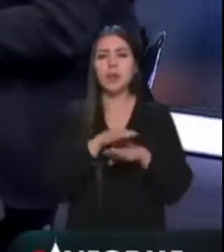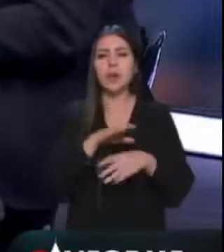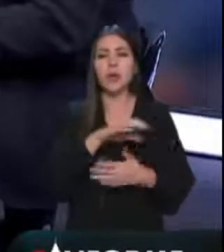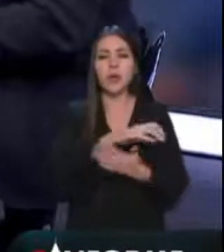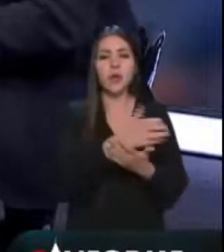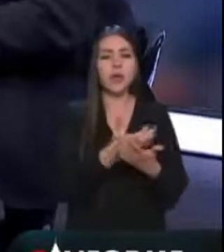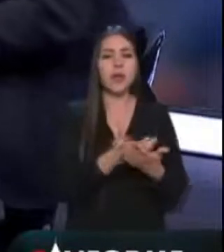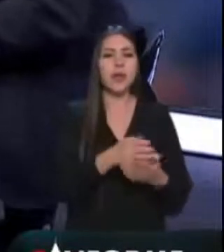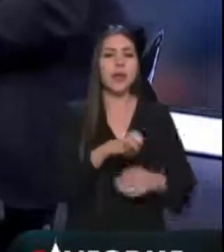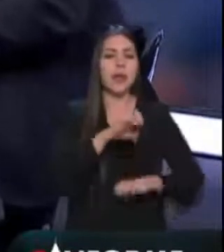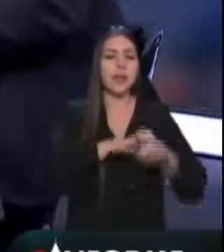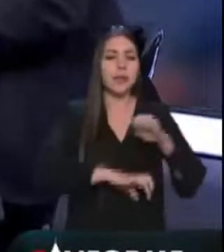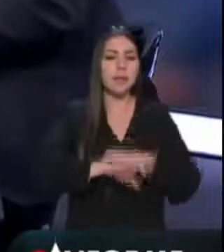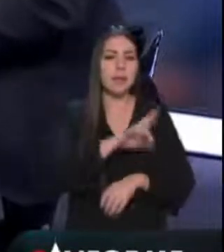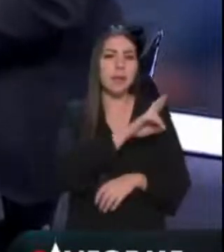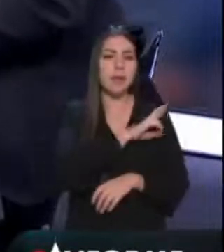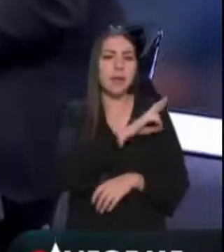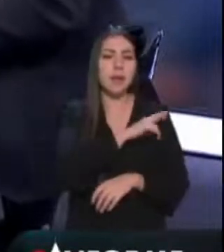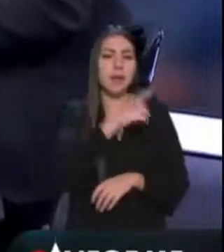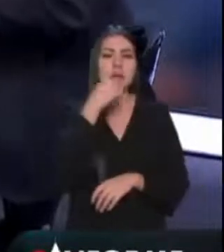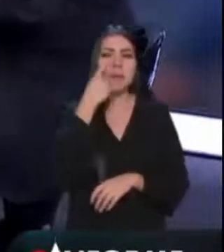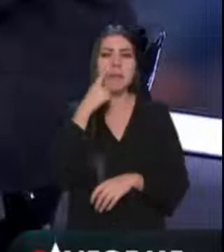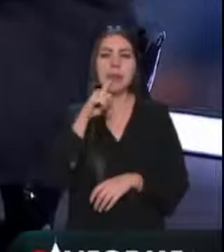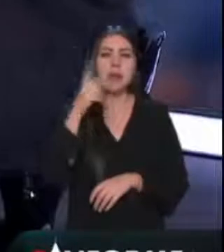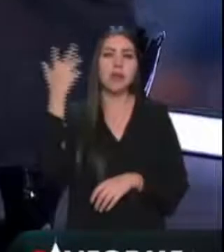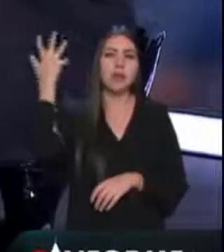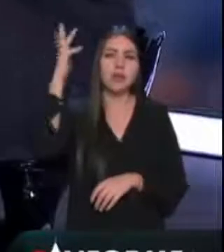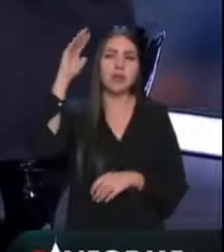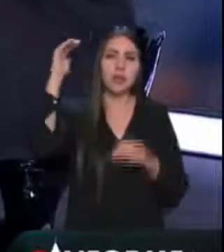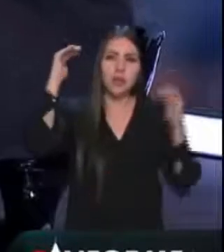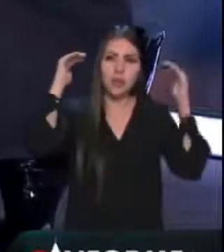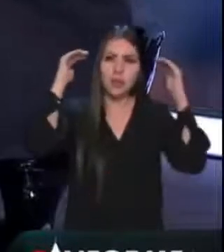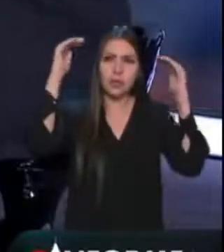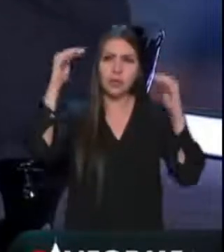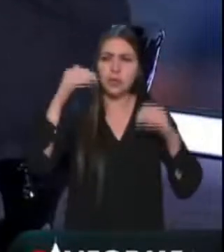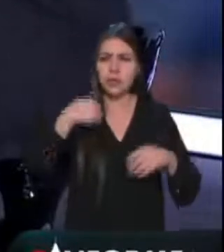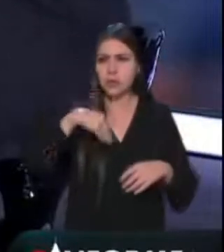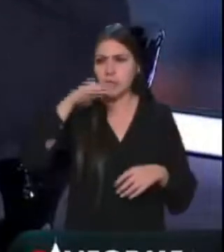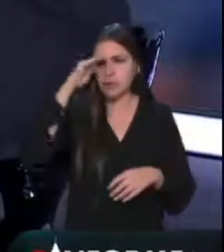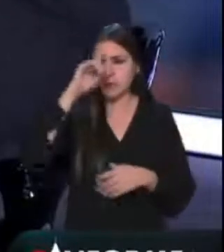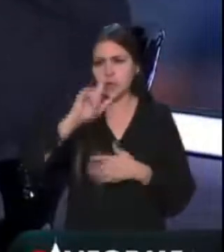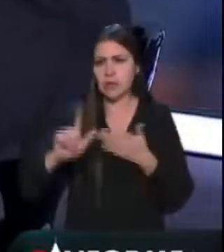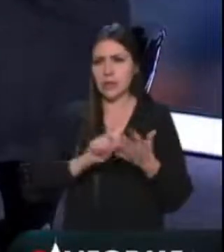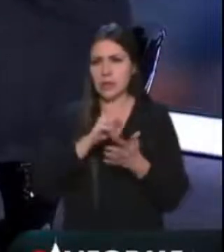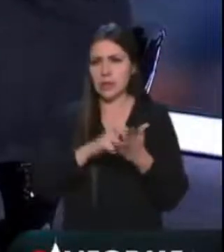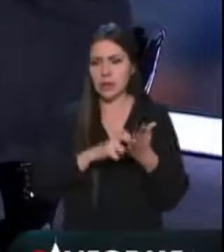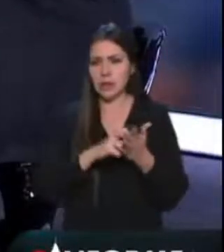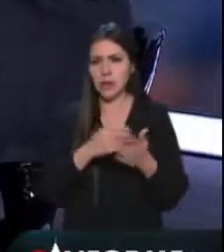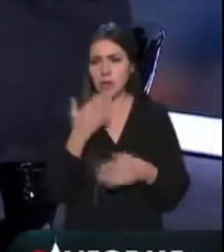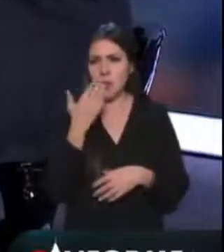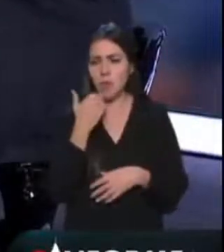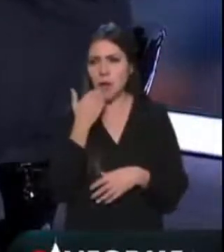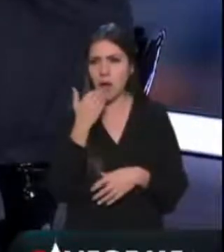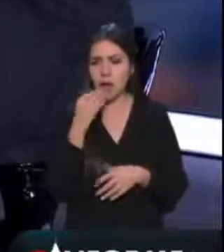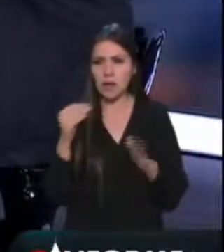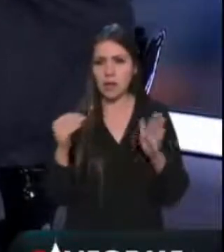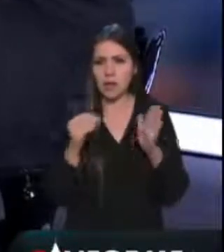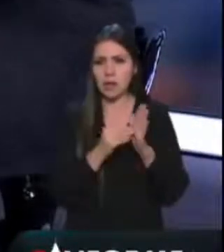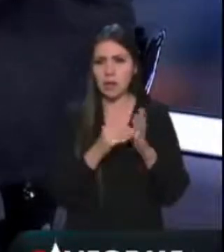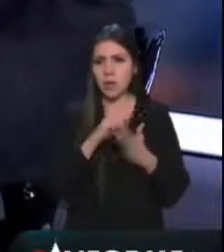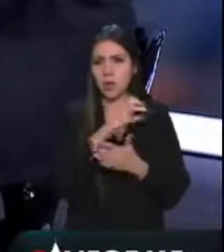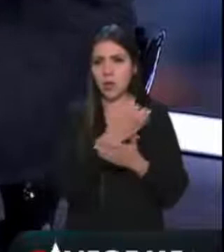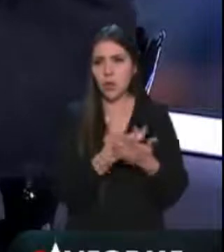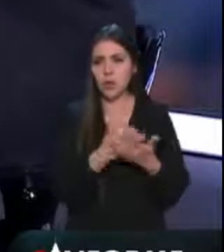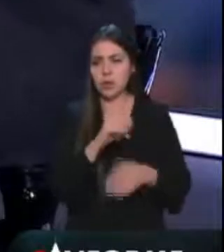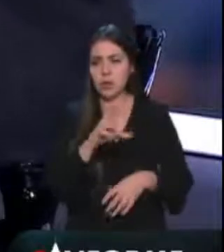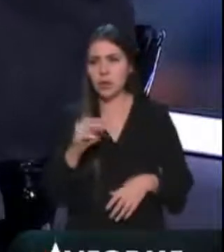de privados para paneles solares, eso entiendo yo que en la reforma no está planteado que esos contratos no van a existir.